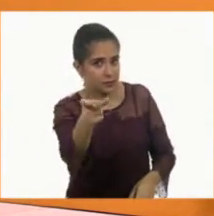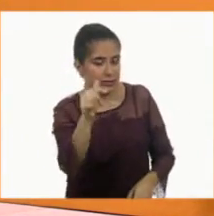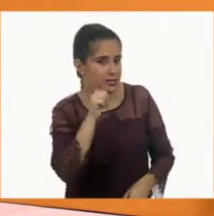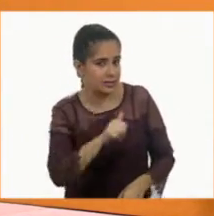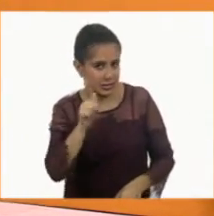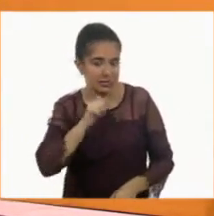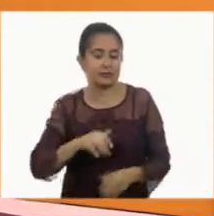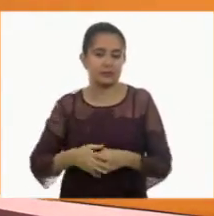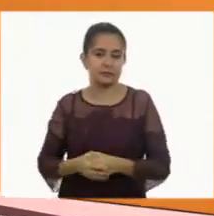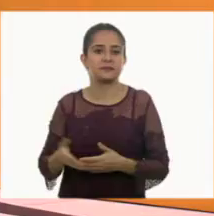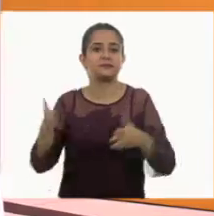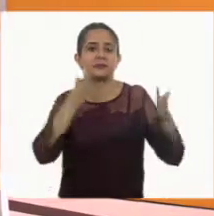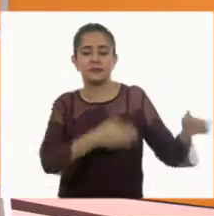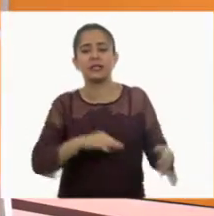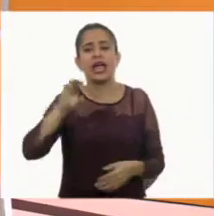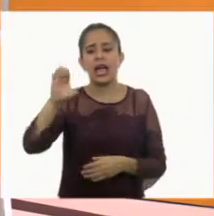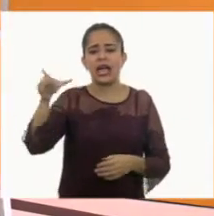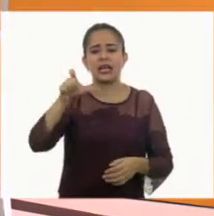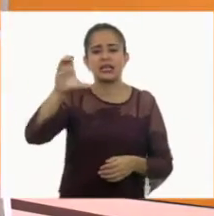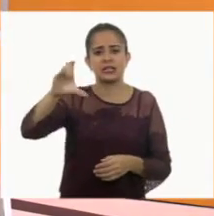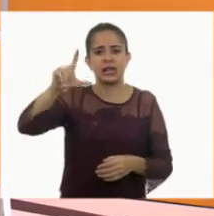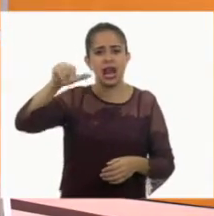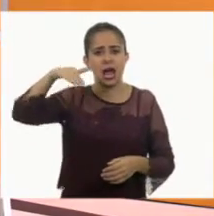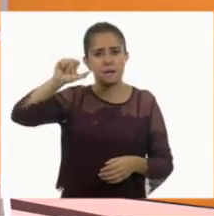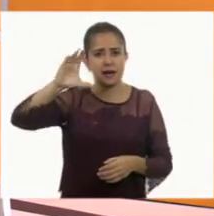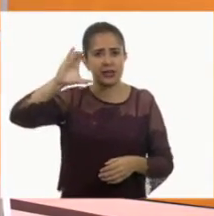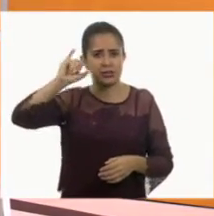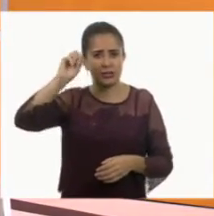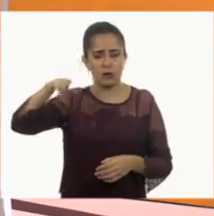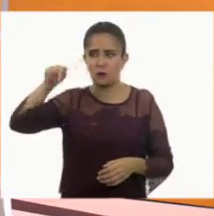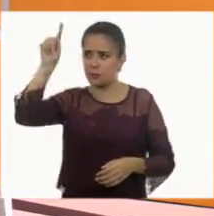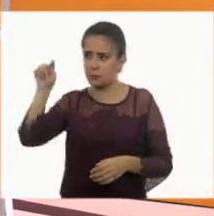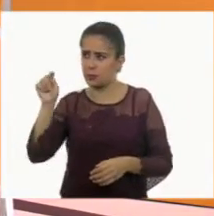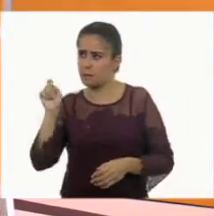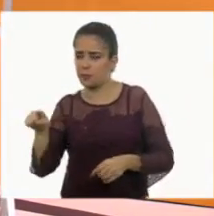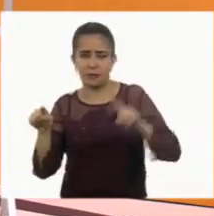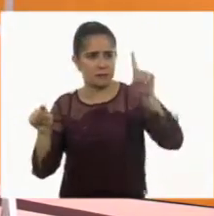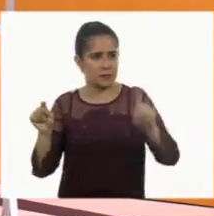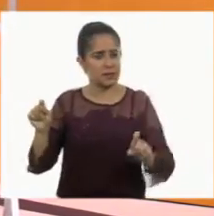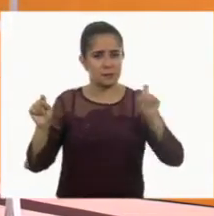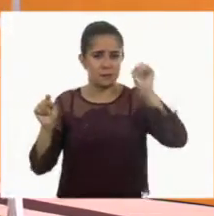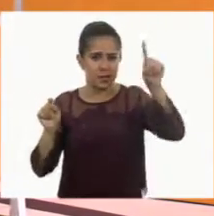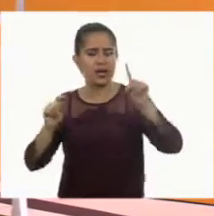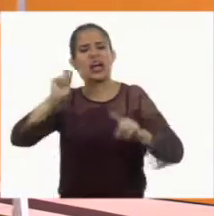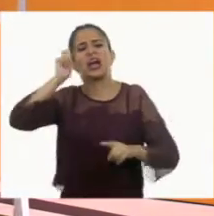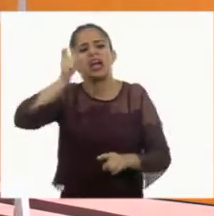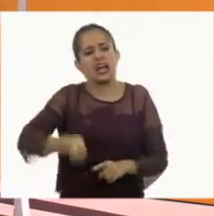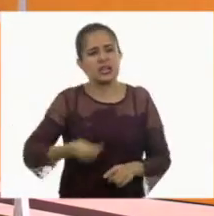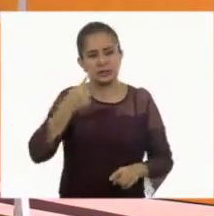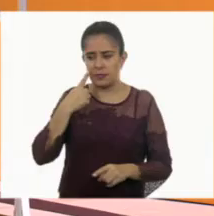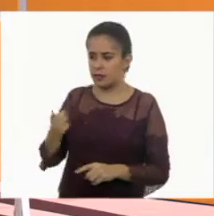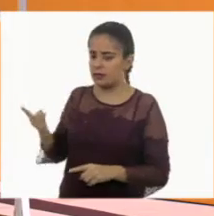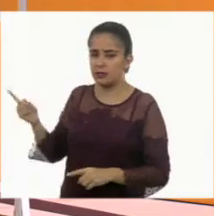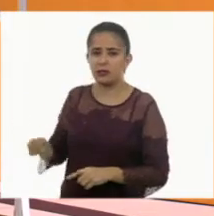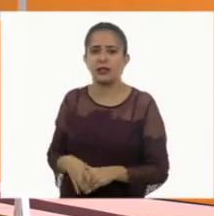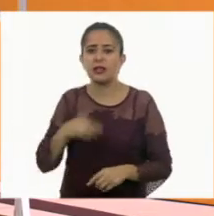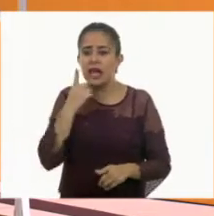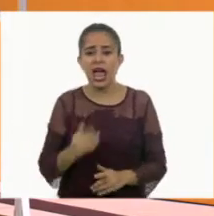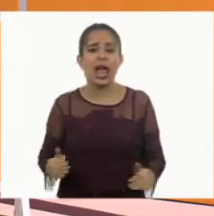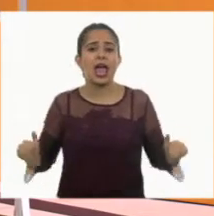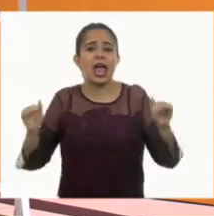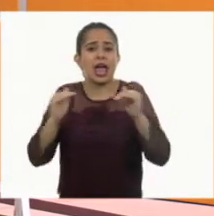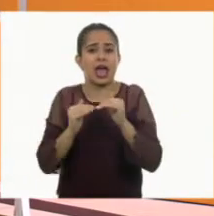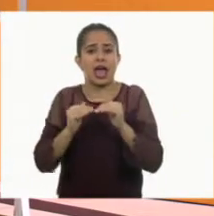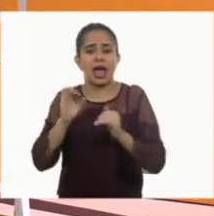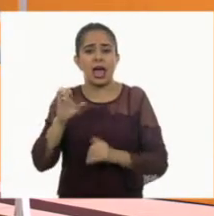también con las de exclamación. Fíjate, aquí le dice empate, pero como que así sin